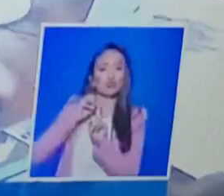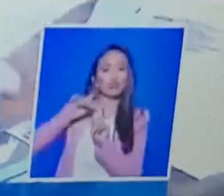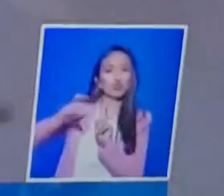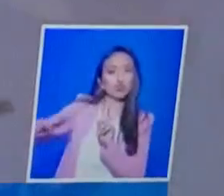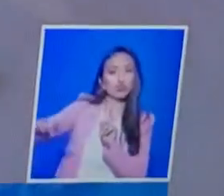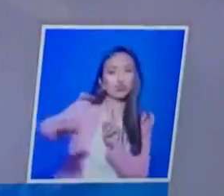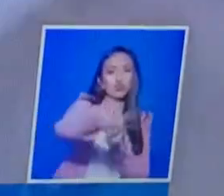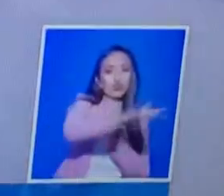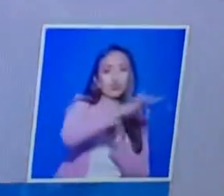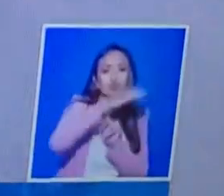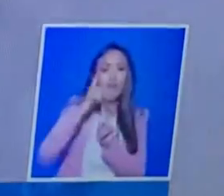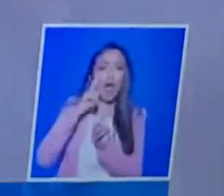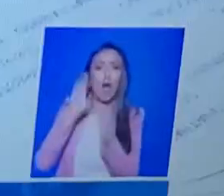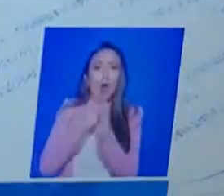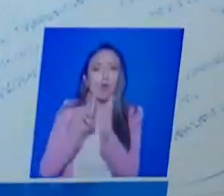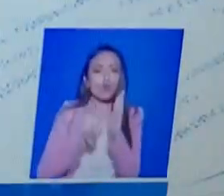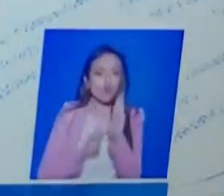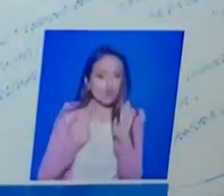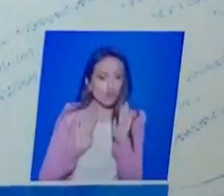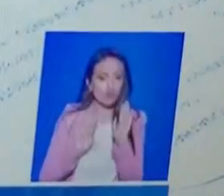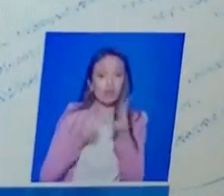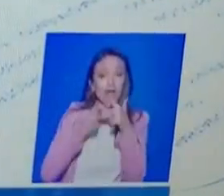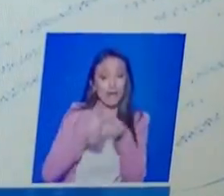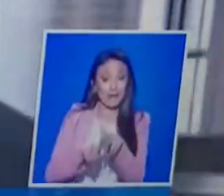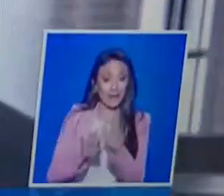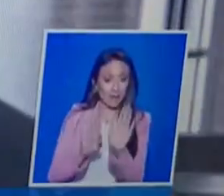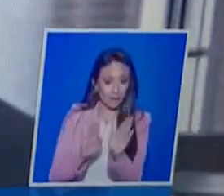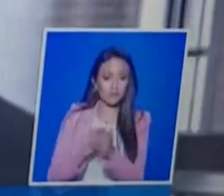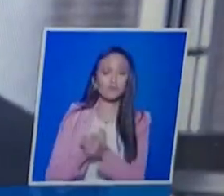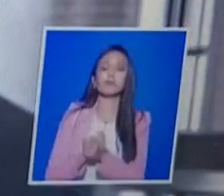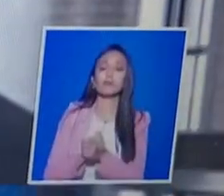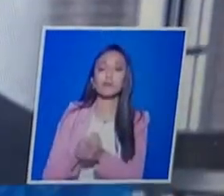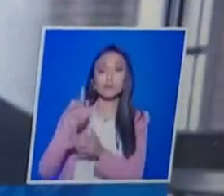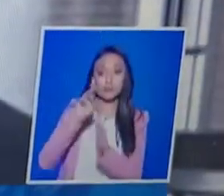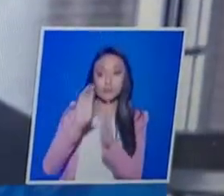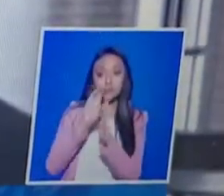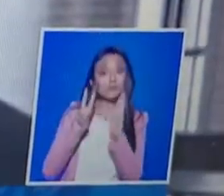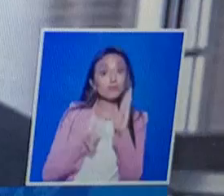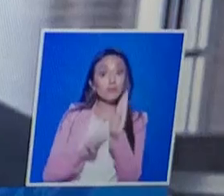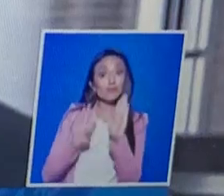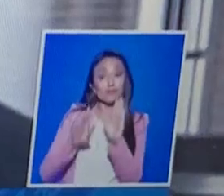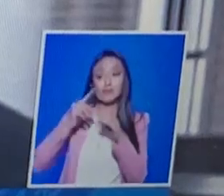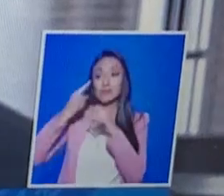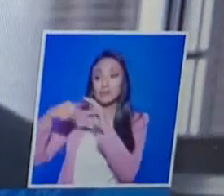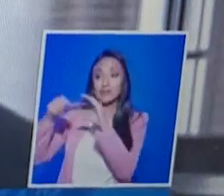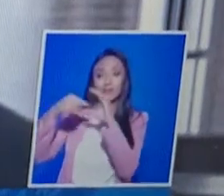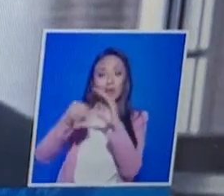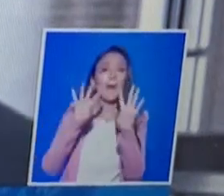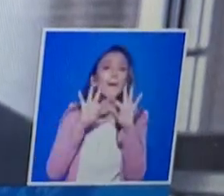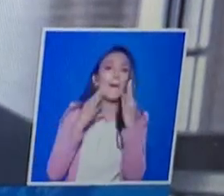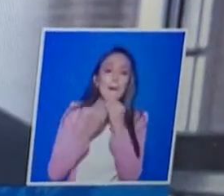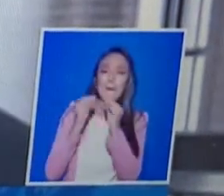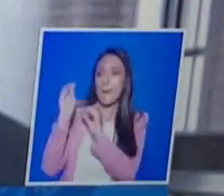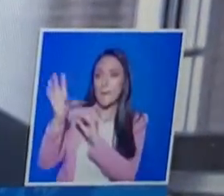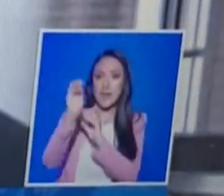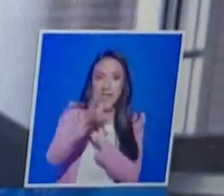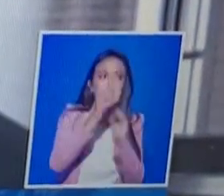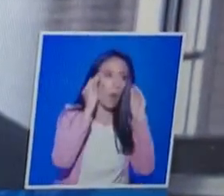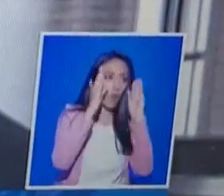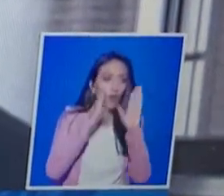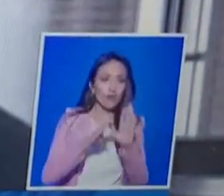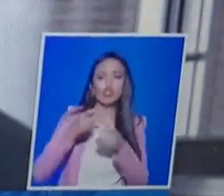hoja de vida. Pero, ¿cómo empezar? Una red de contactos primaria desde familiares,